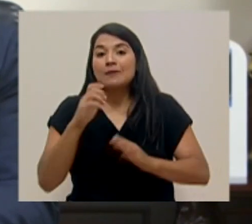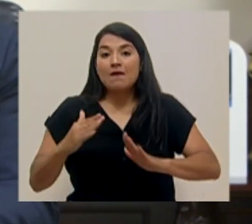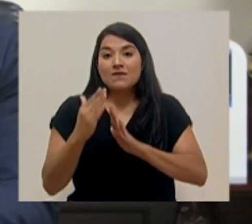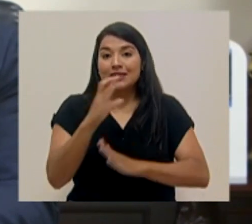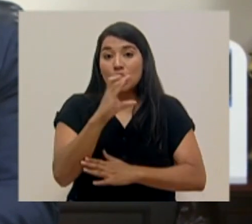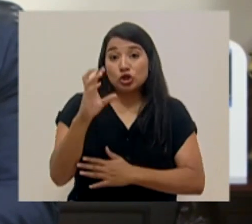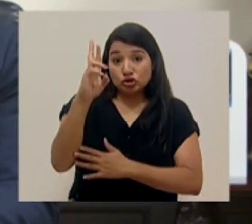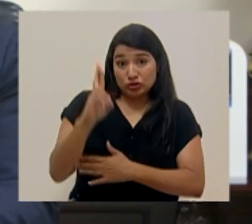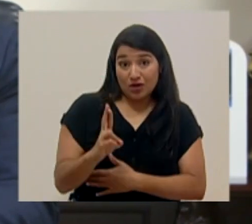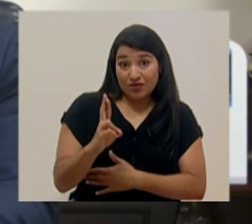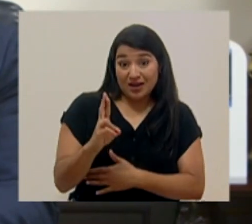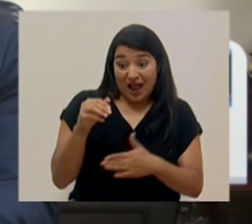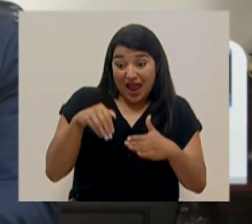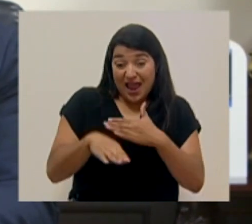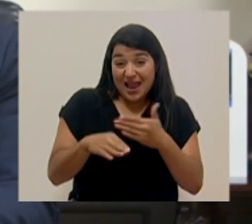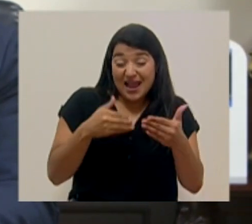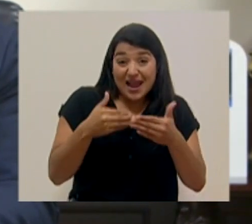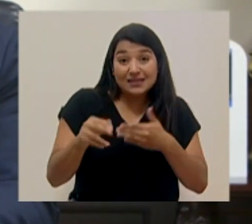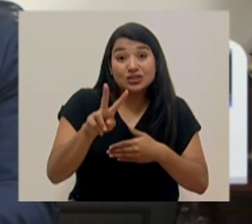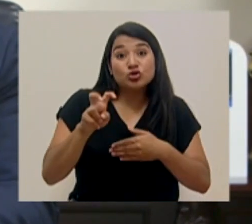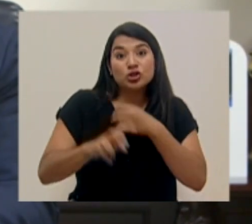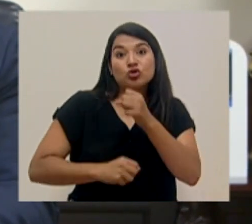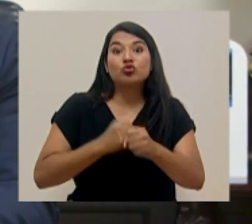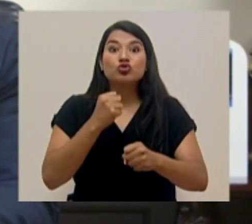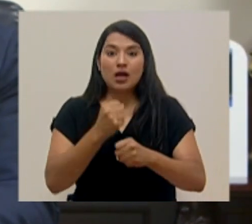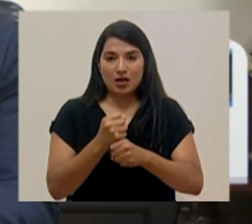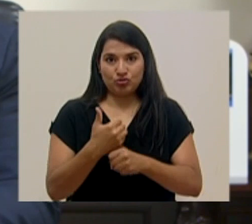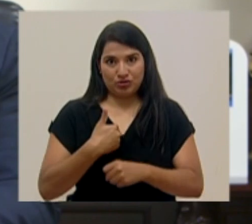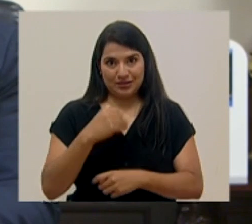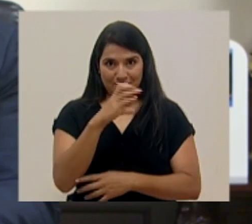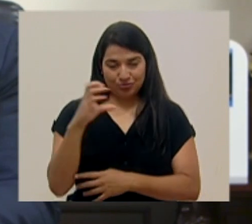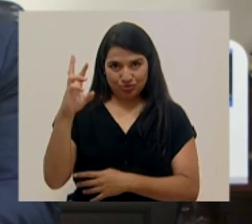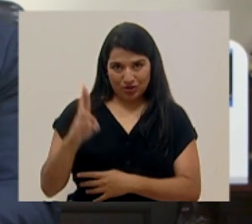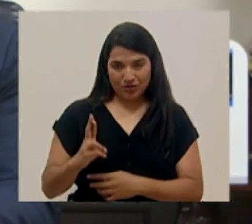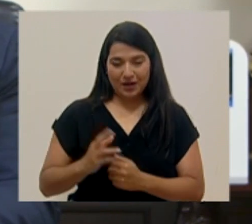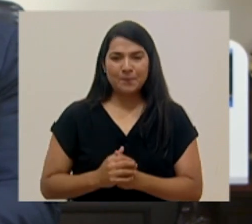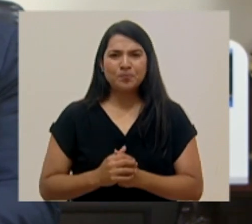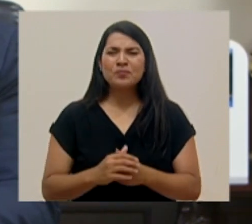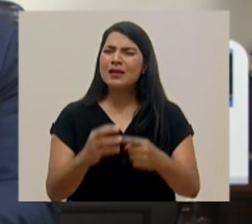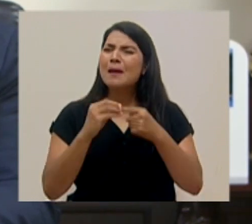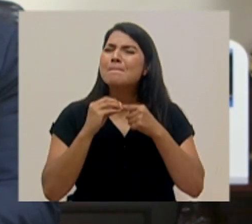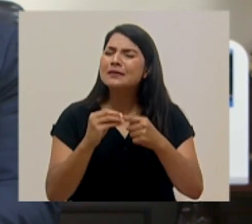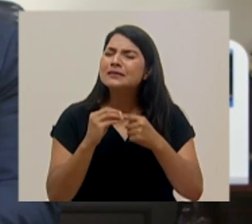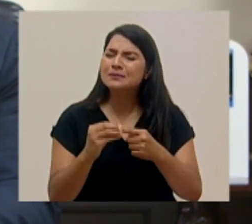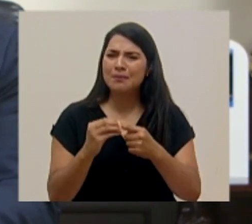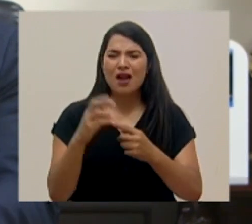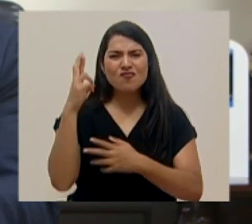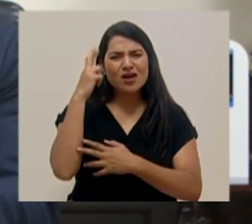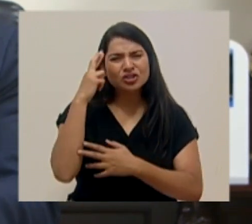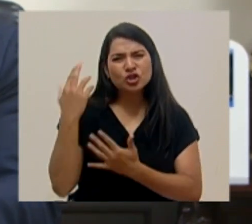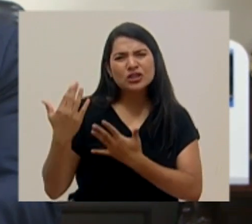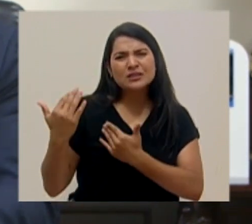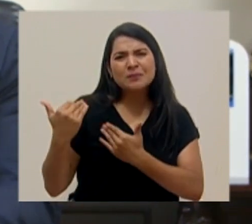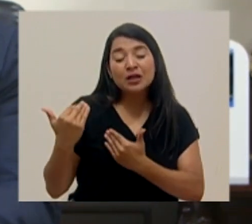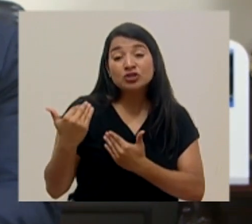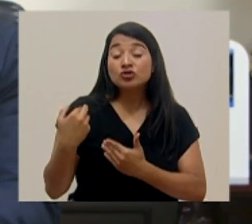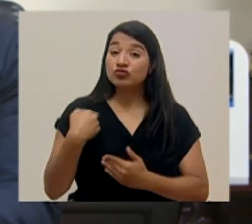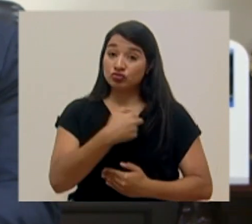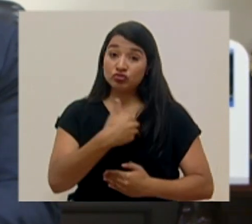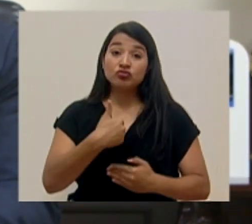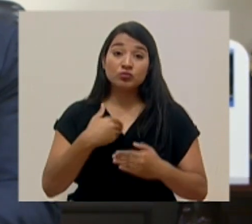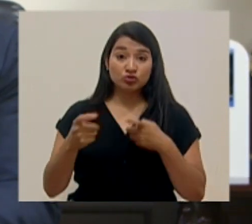en sus ya casi 200 años de historia. El principal motivo de esperanza está en nuestras